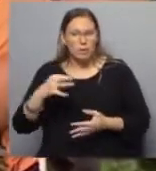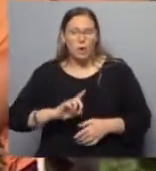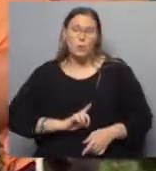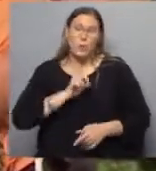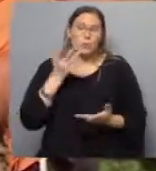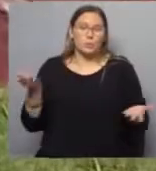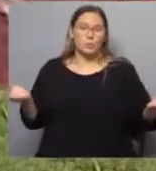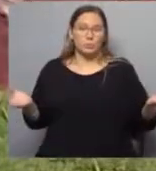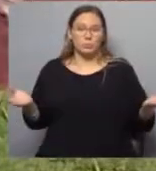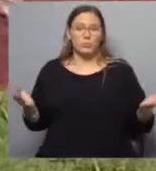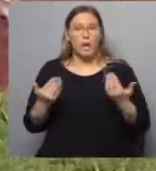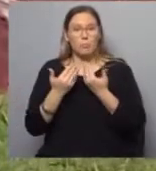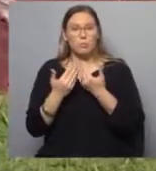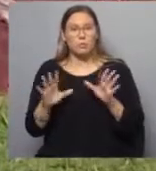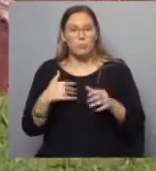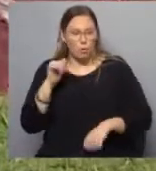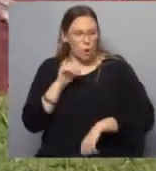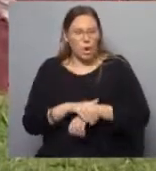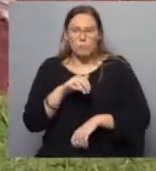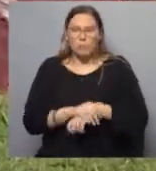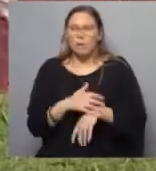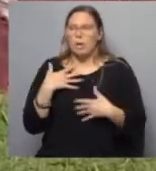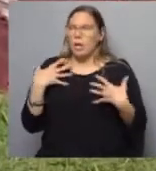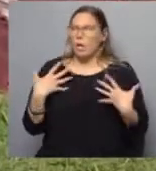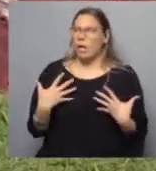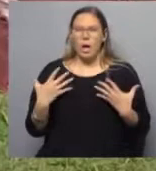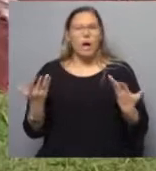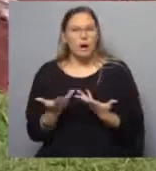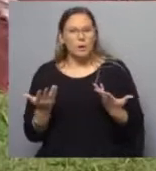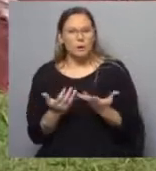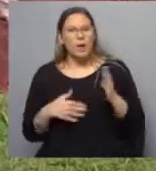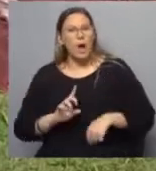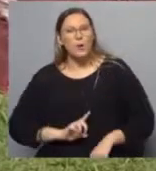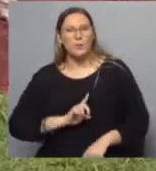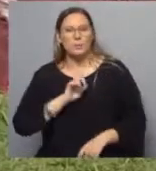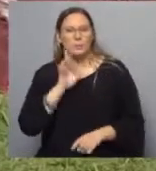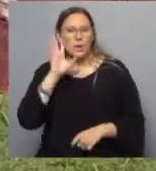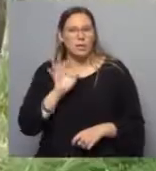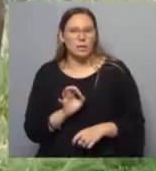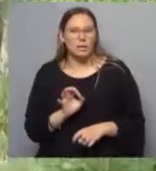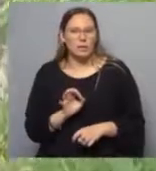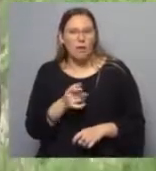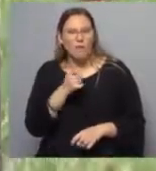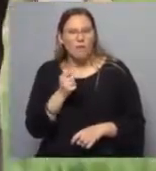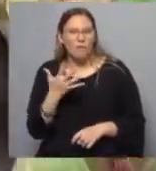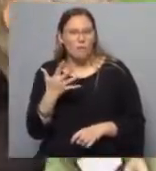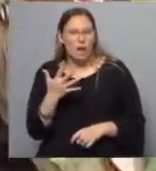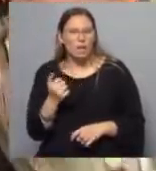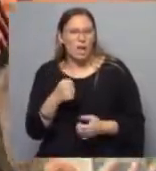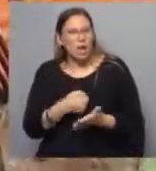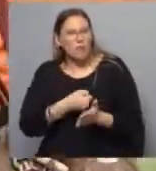orgullo. Al principio lo sentí como una responsabilidad, pero ahora lo siento como un orgullo. Creo que lo vale la pena el